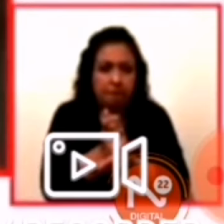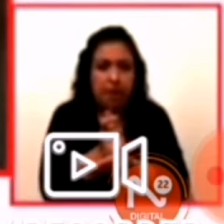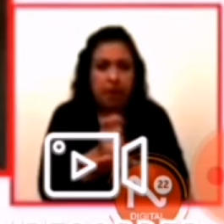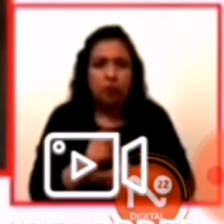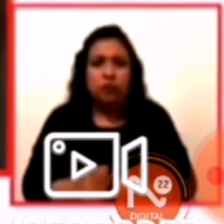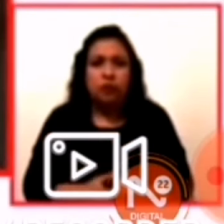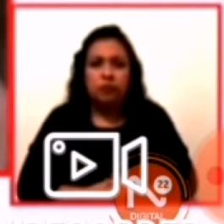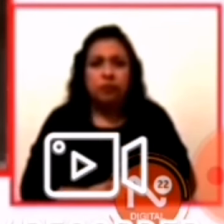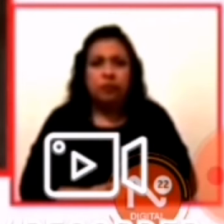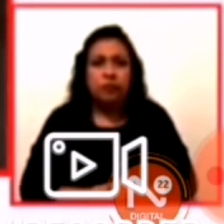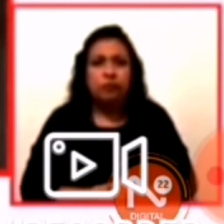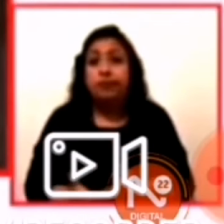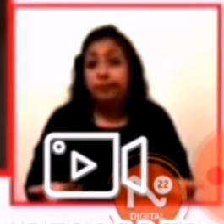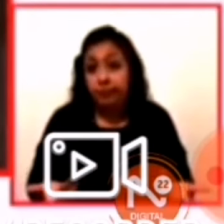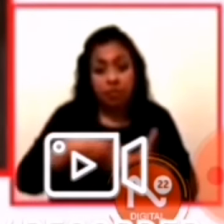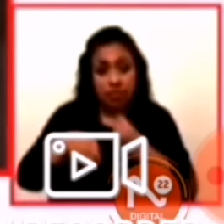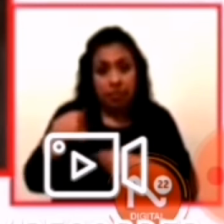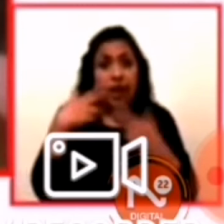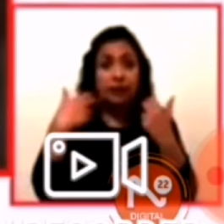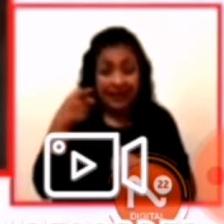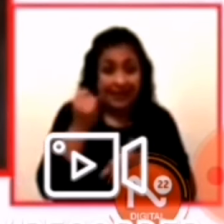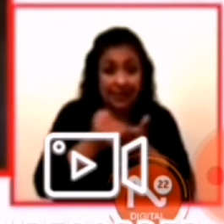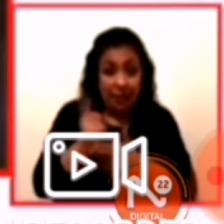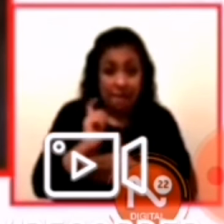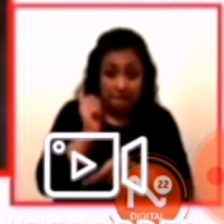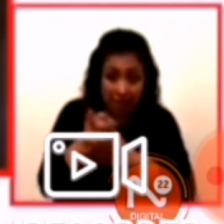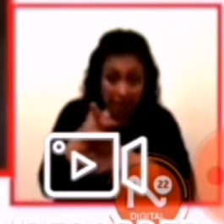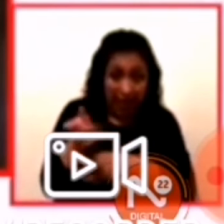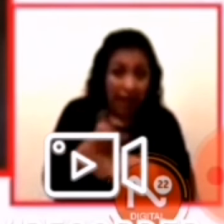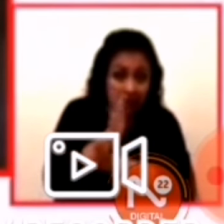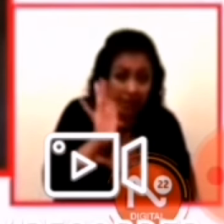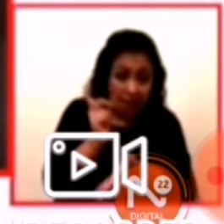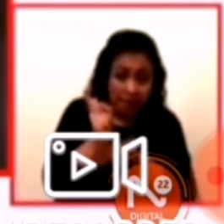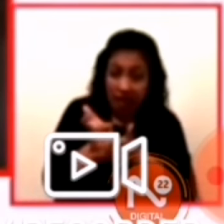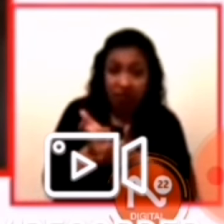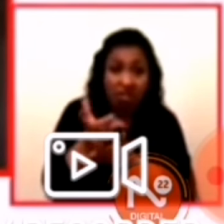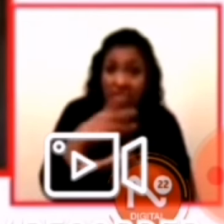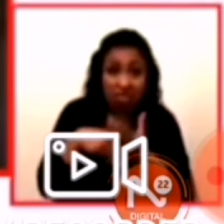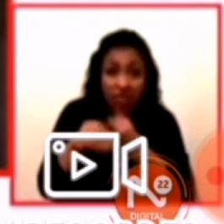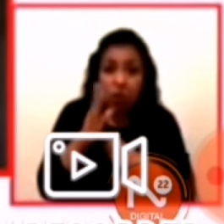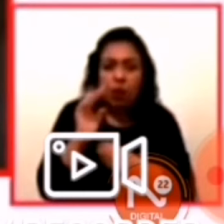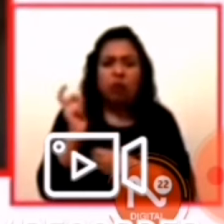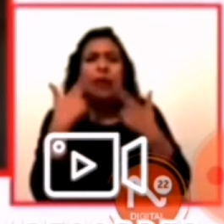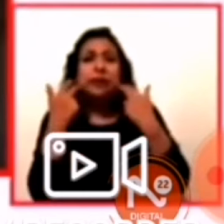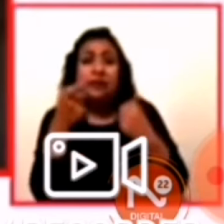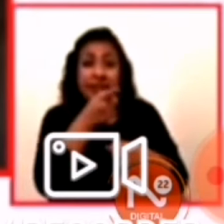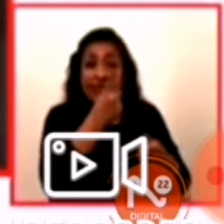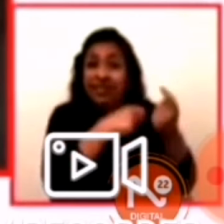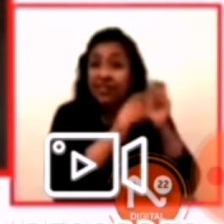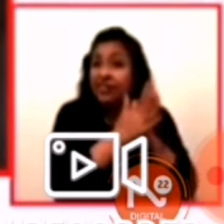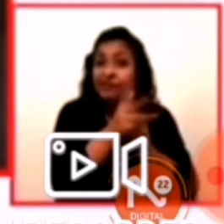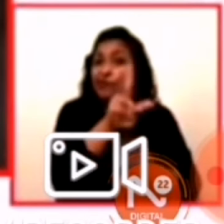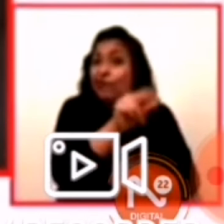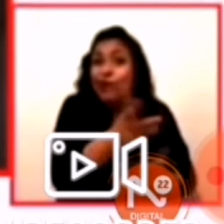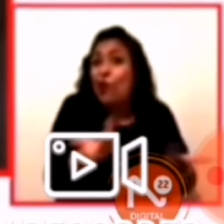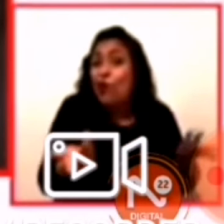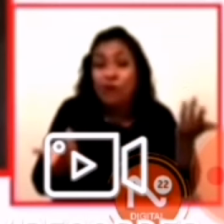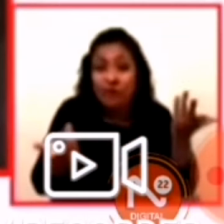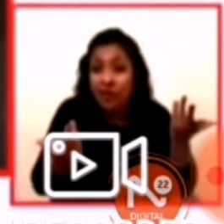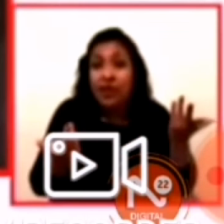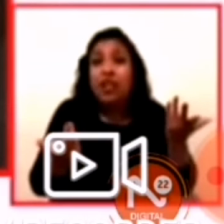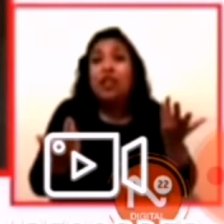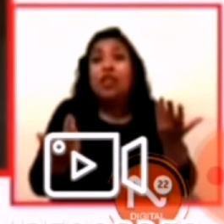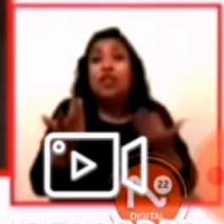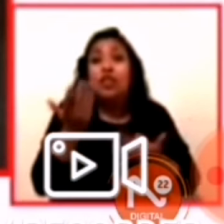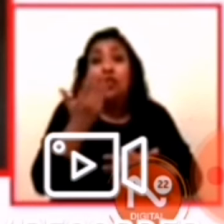IVA que pagaron y no pudieron compensar. Eso no pasa en las librerías. Entonces,